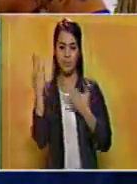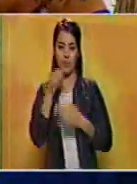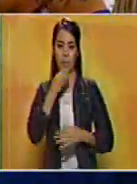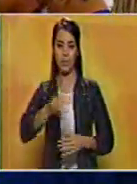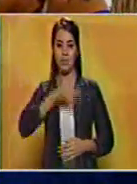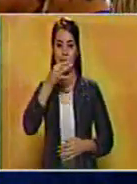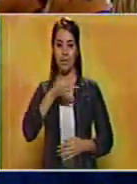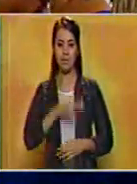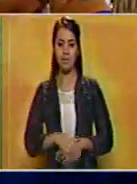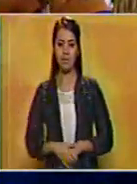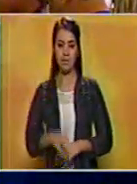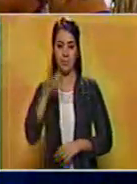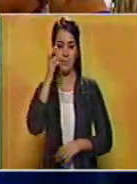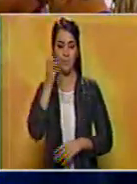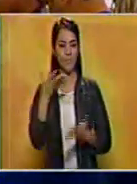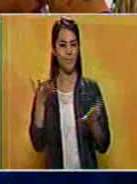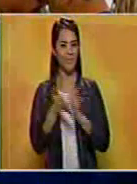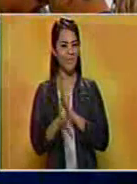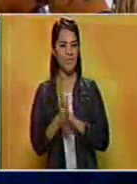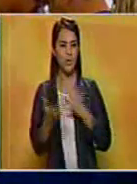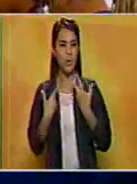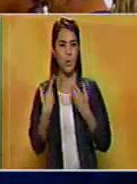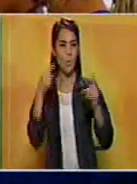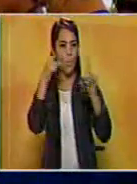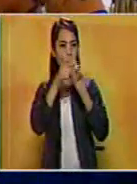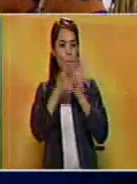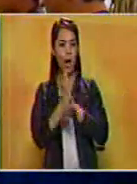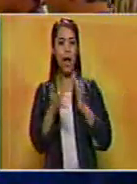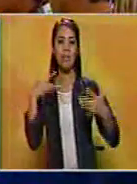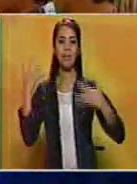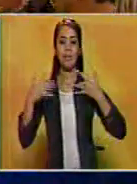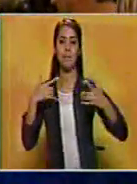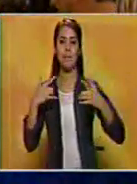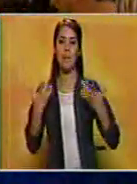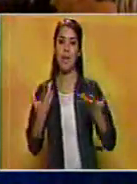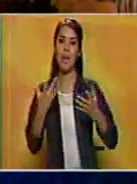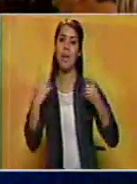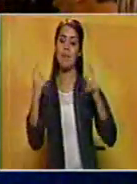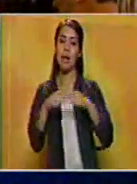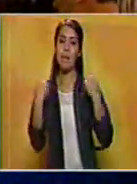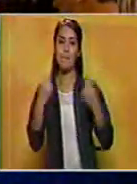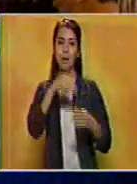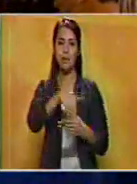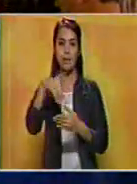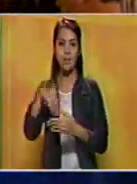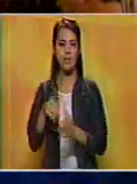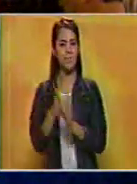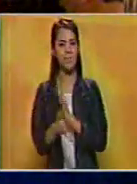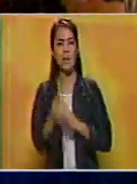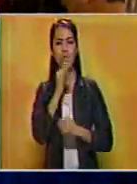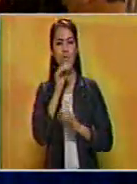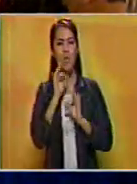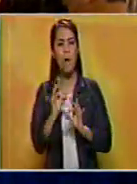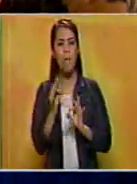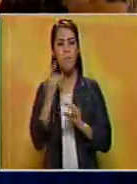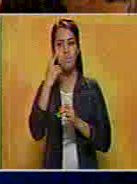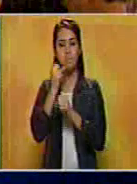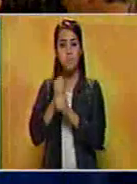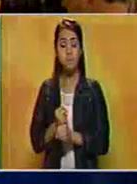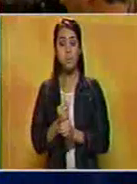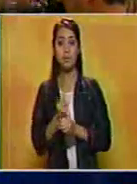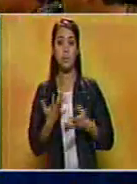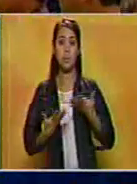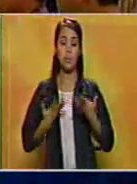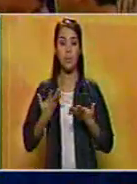detalles. Muy buenas tardes, Manuel. Cuéntanos cuál es el objetivo de esta actividad en el marco de la campaña electoral. ¿Qué declaraciones se espera? Ha habido mucha